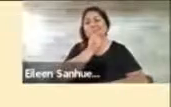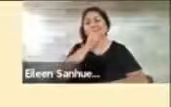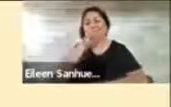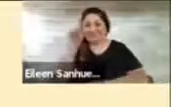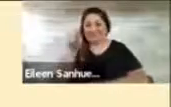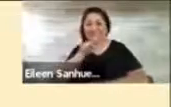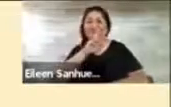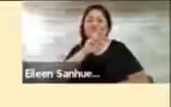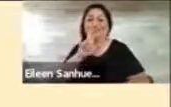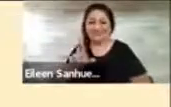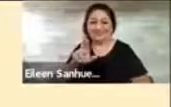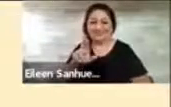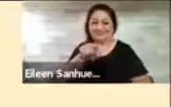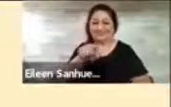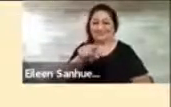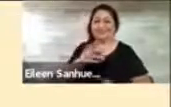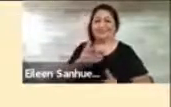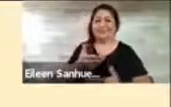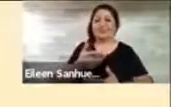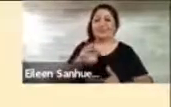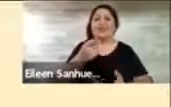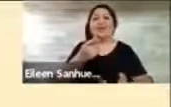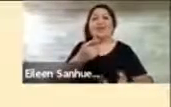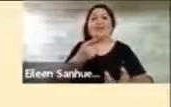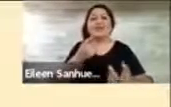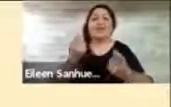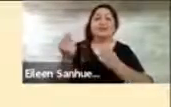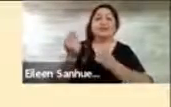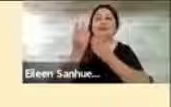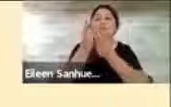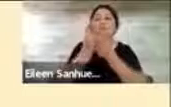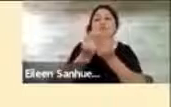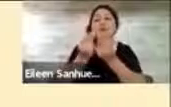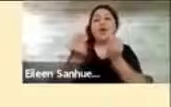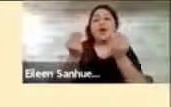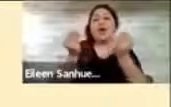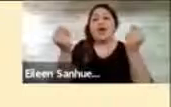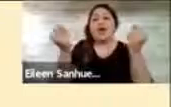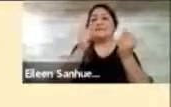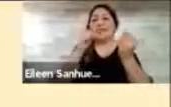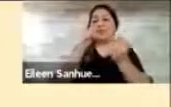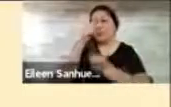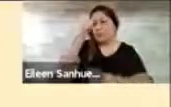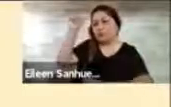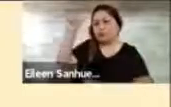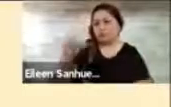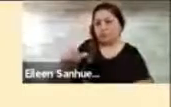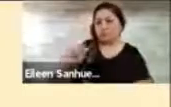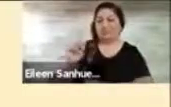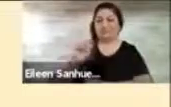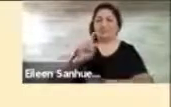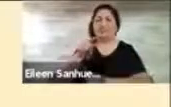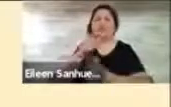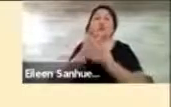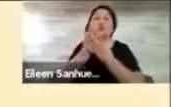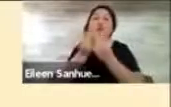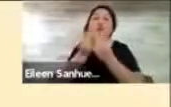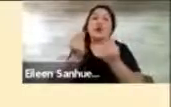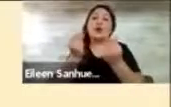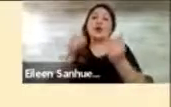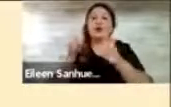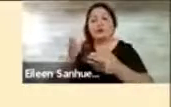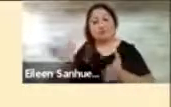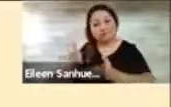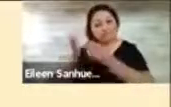una retroalimentación que sea más bien suave, como para motivarlo a que siga, no como castigarlo tanto. Y una vez que el niño va haciendo como estas